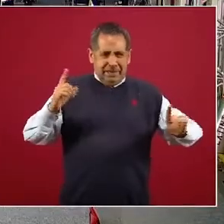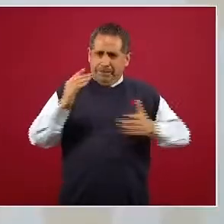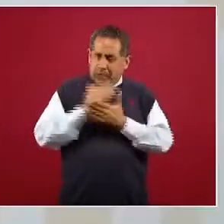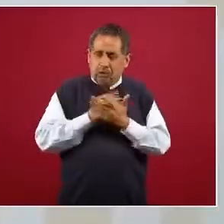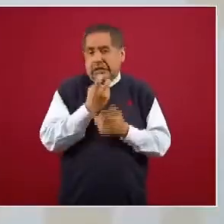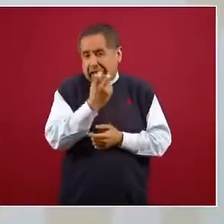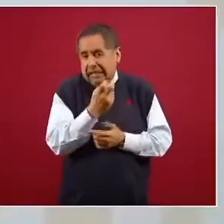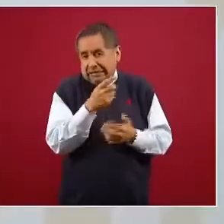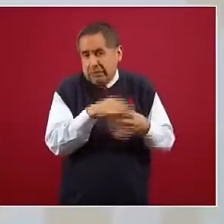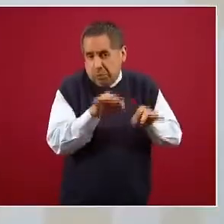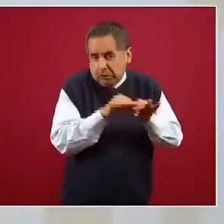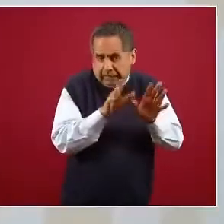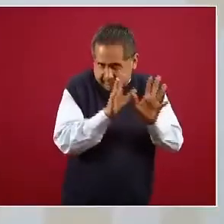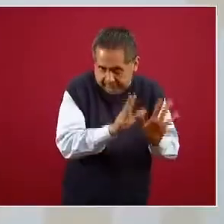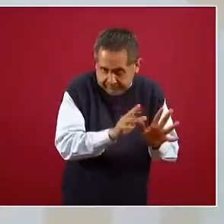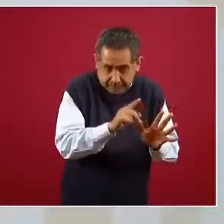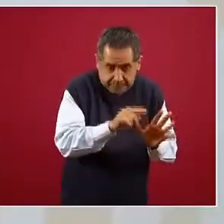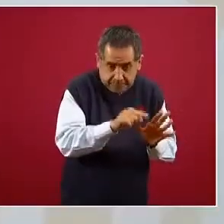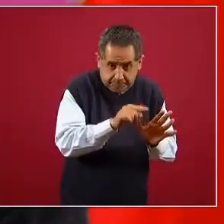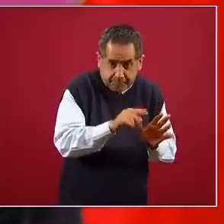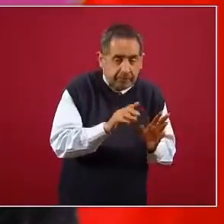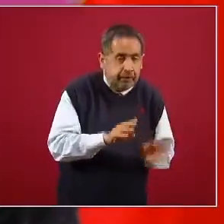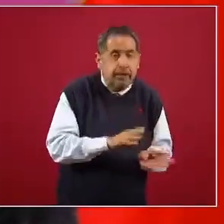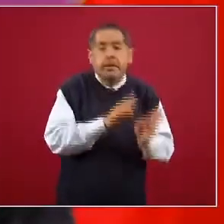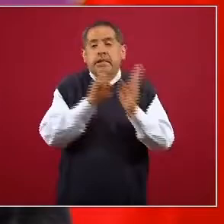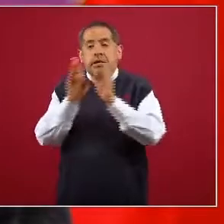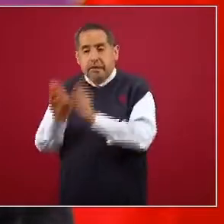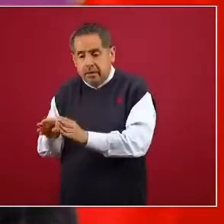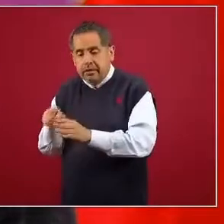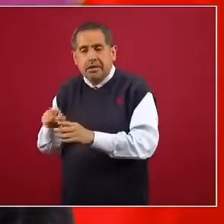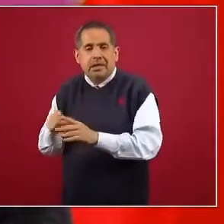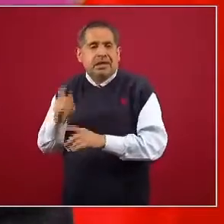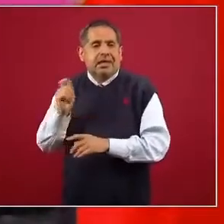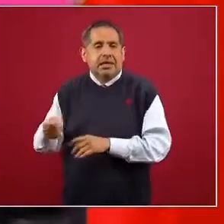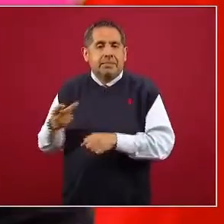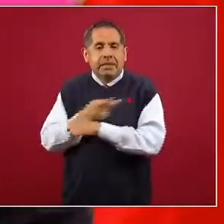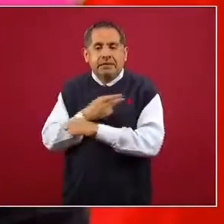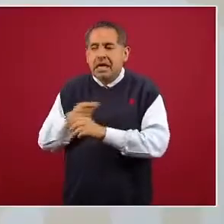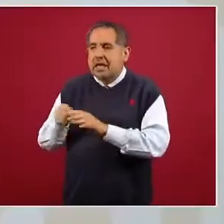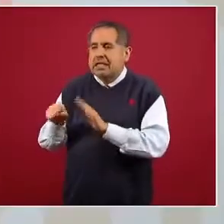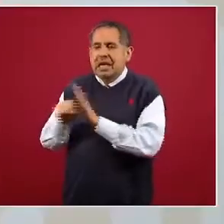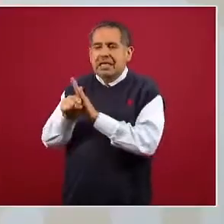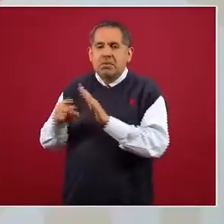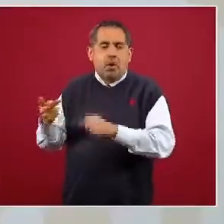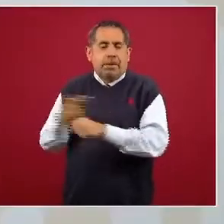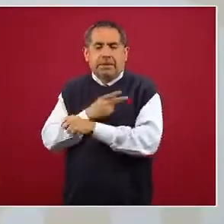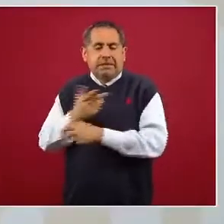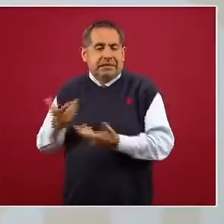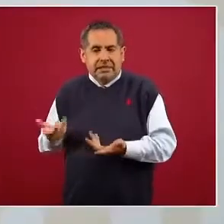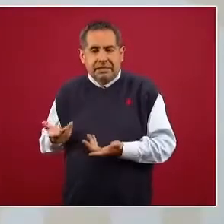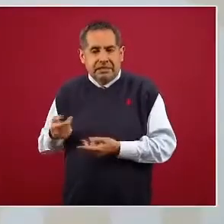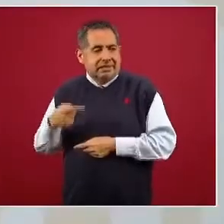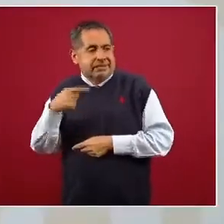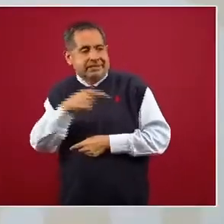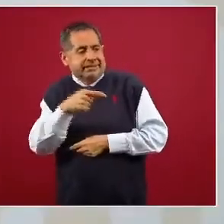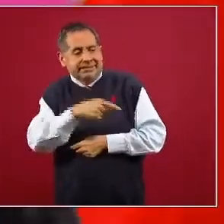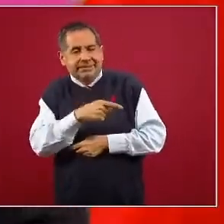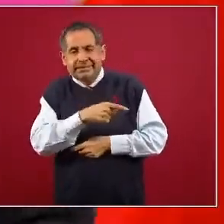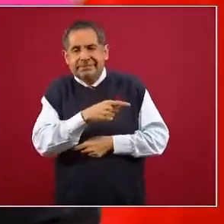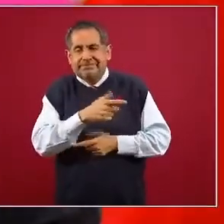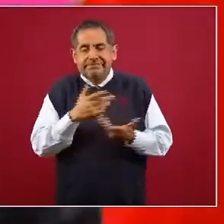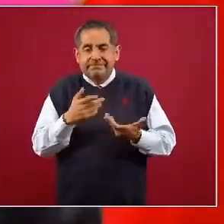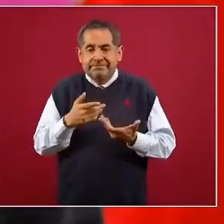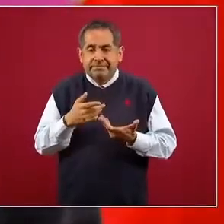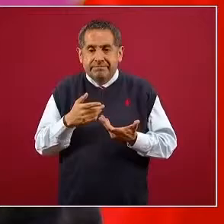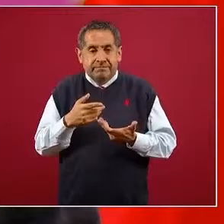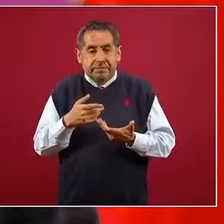Y del otro lado tenemos la consecuencia negativa de lo que ocurre en el primer lado.